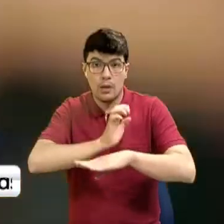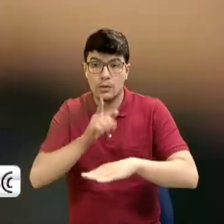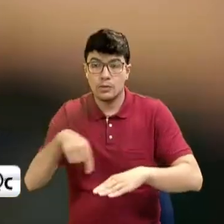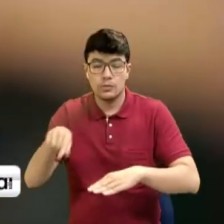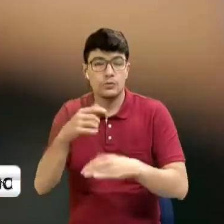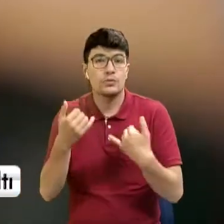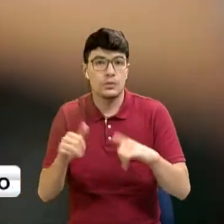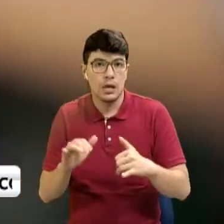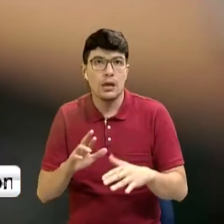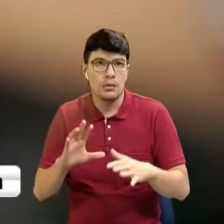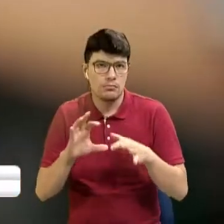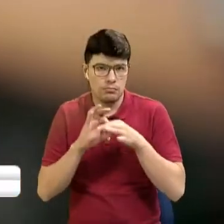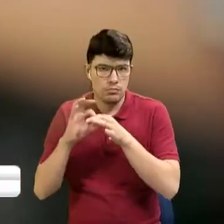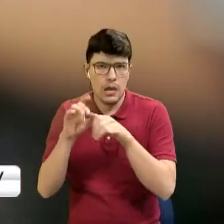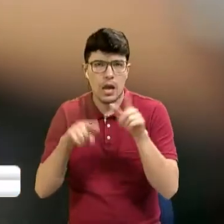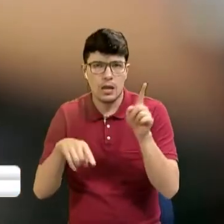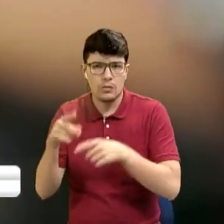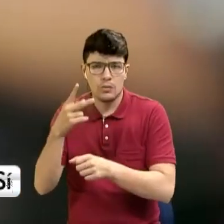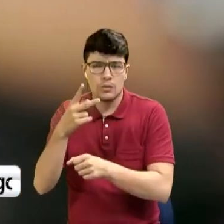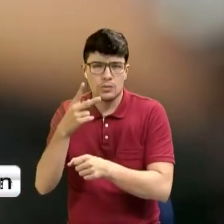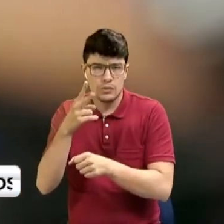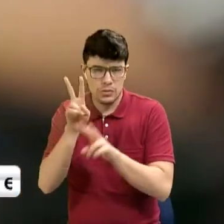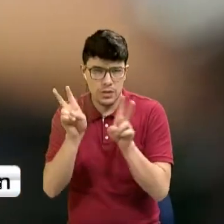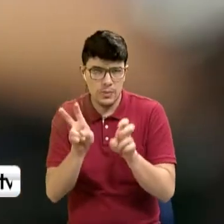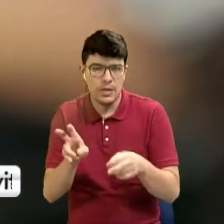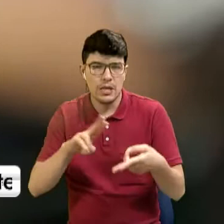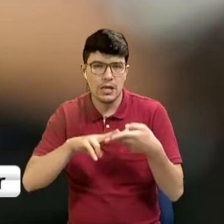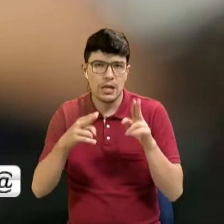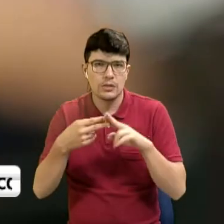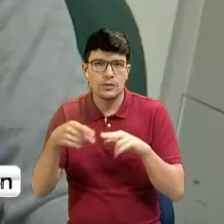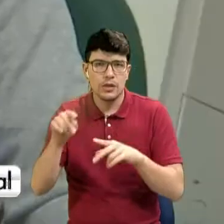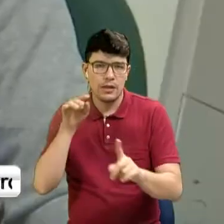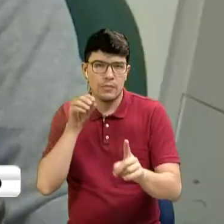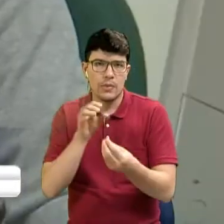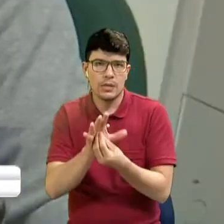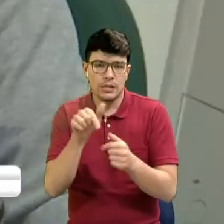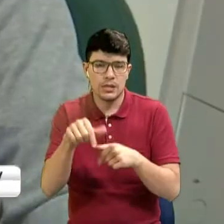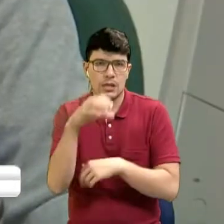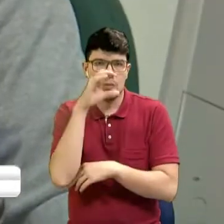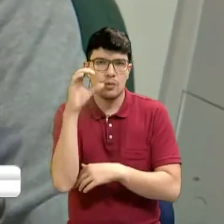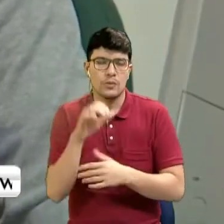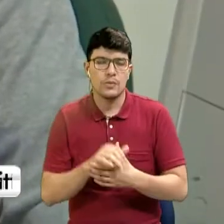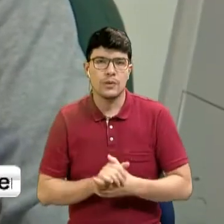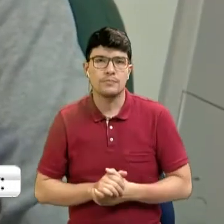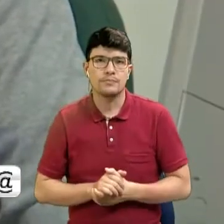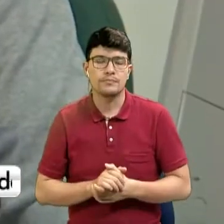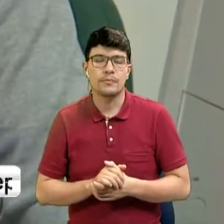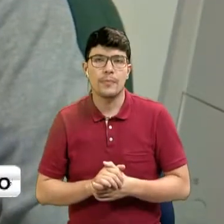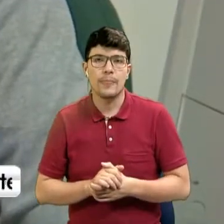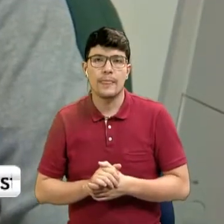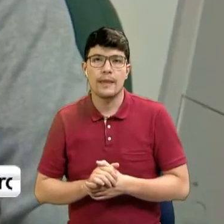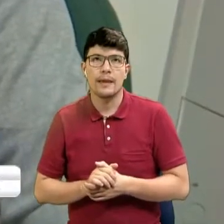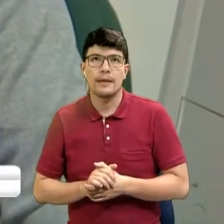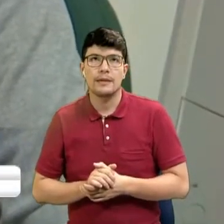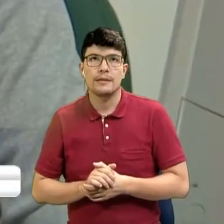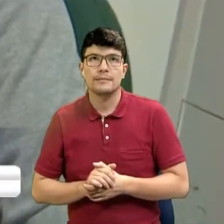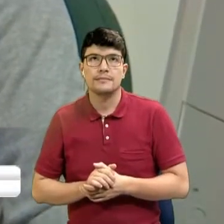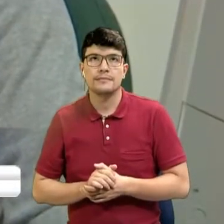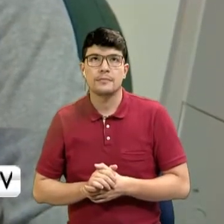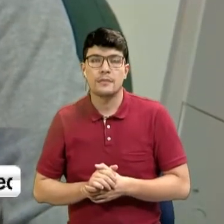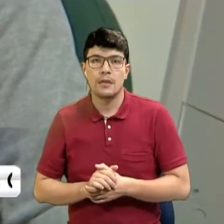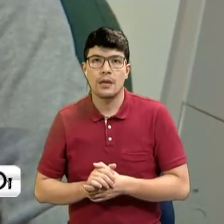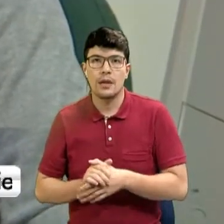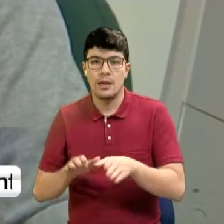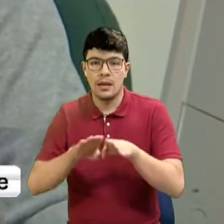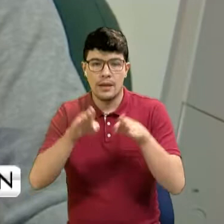unificación de varios temas que se relacionan con el conflicto en colombia la mesa de quito hay un ambiente bastante positivo